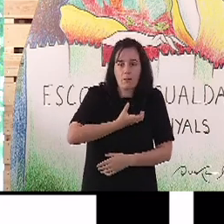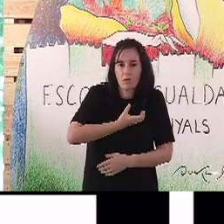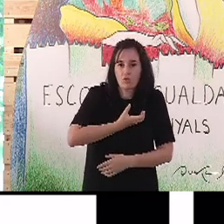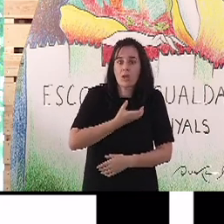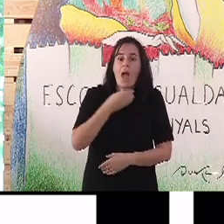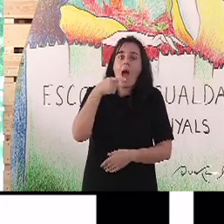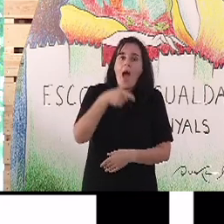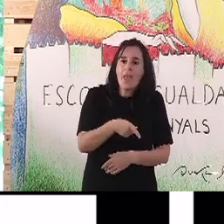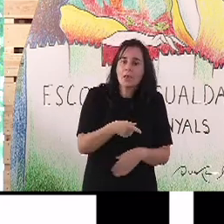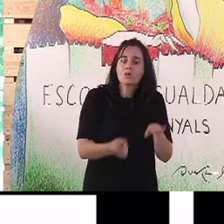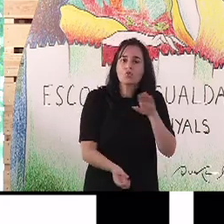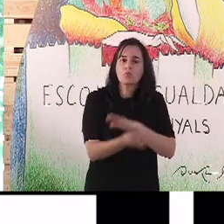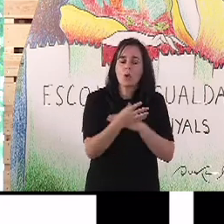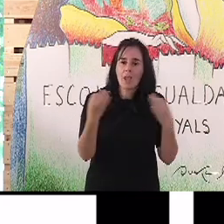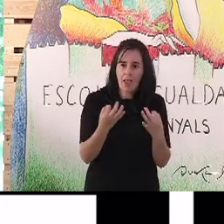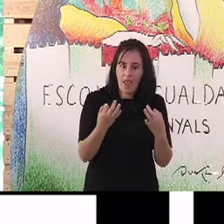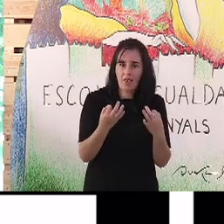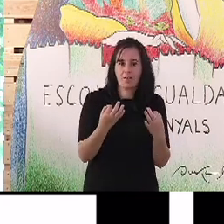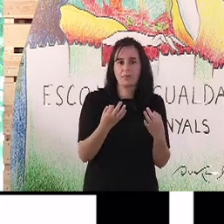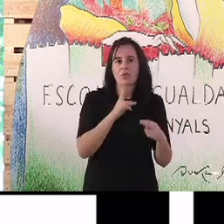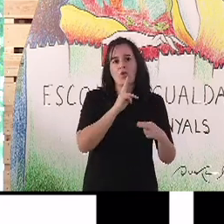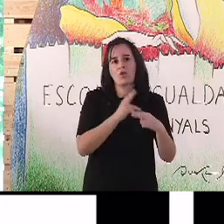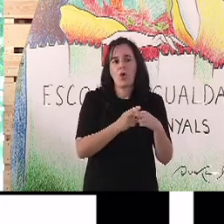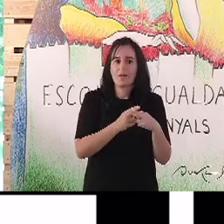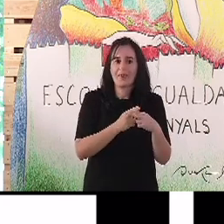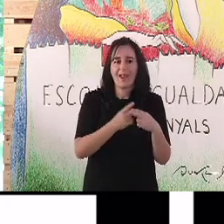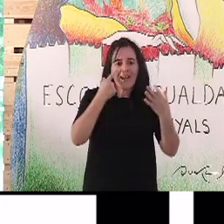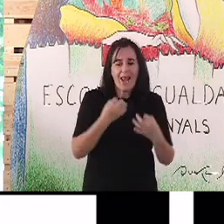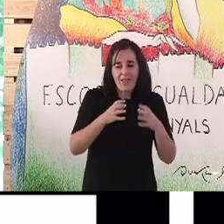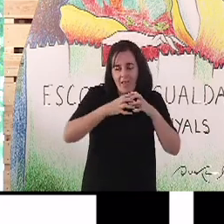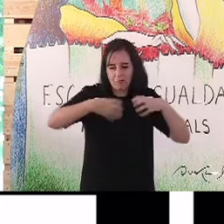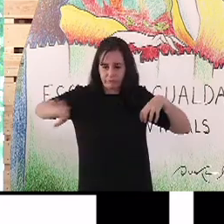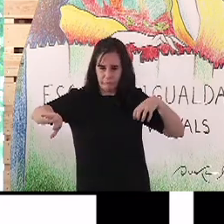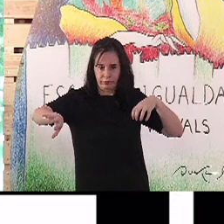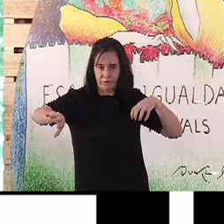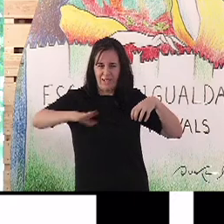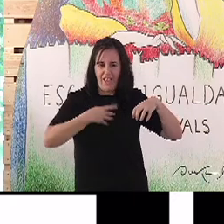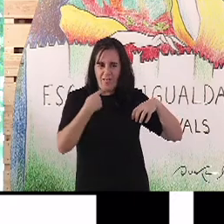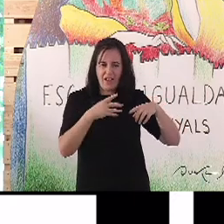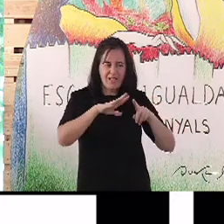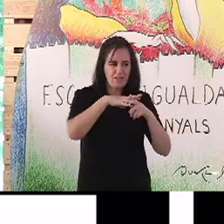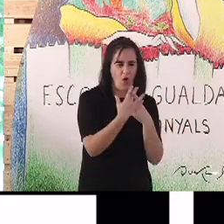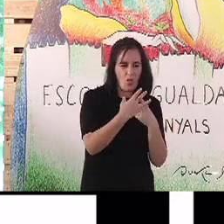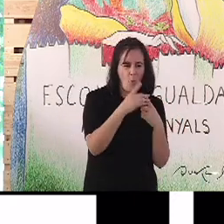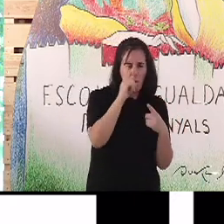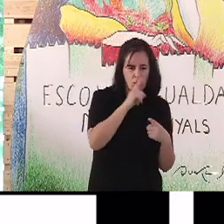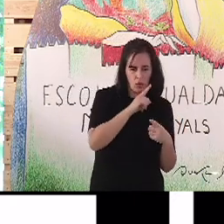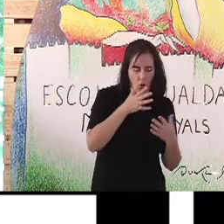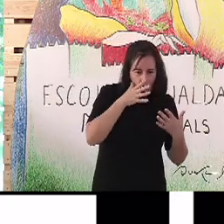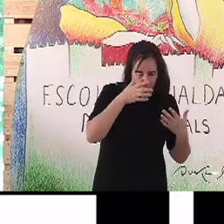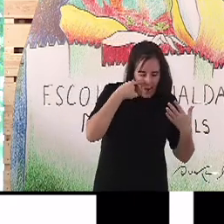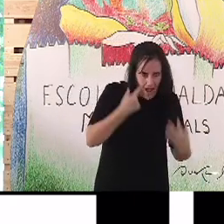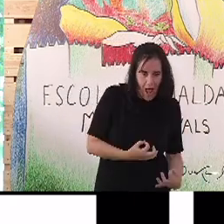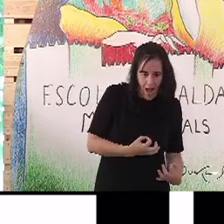produce o que se podría denominar un corte sincrónico da realidade. Isto que quere dicir? Que se descontextualiza o fenómeno da prostitución e moitas veces